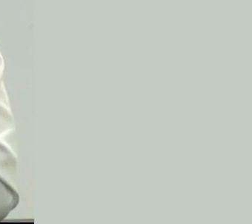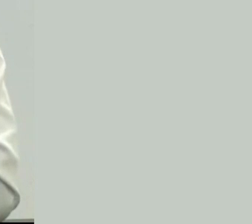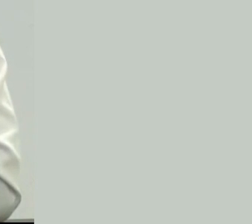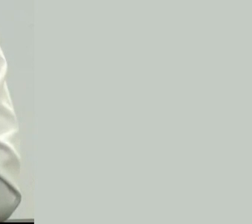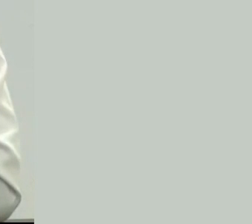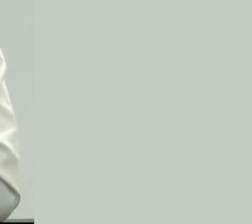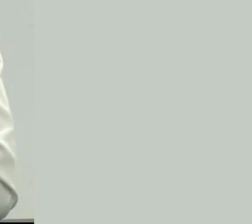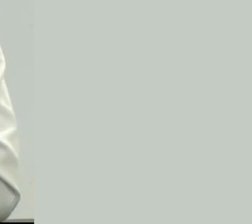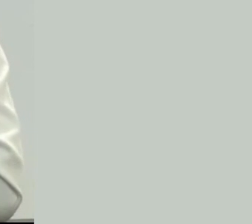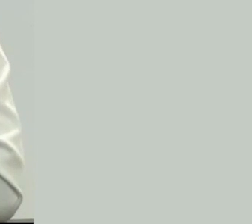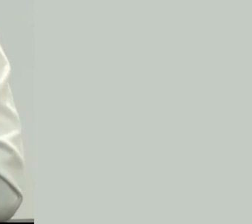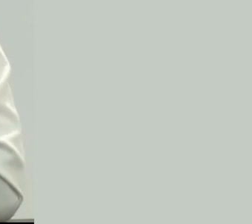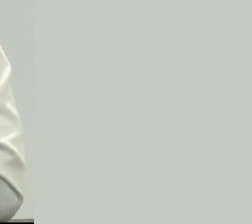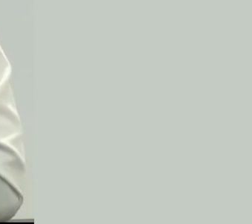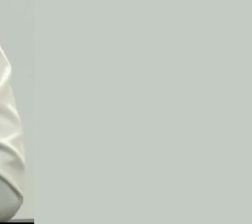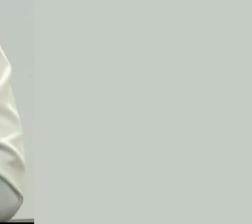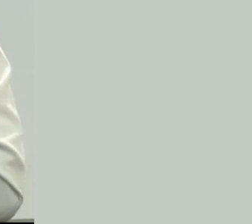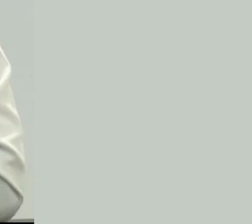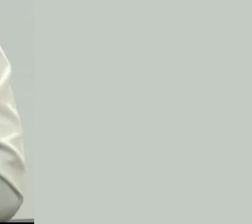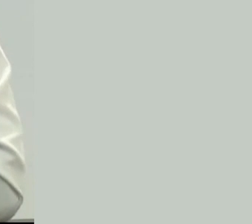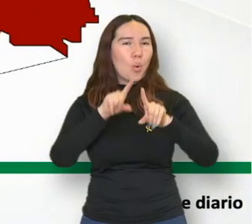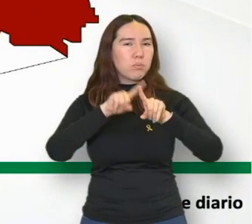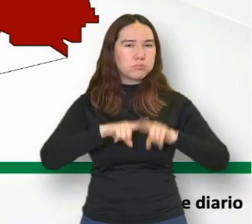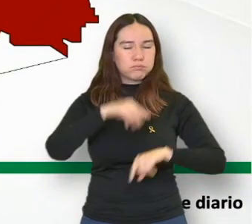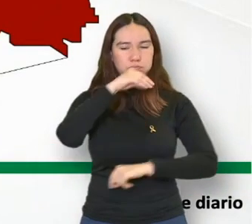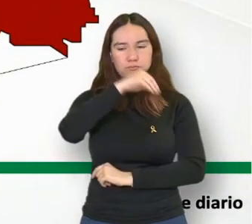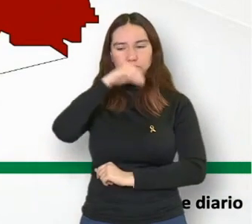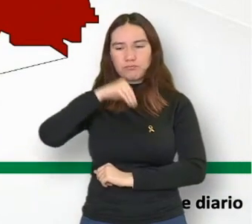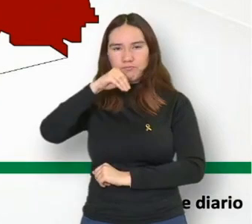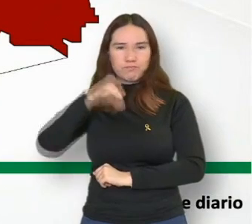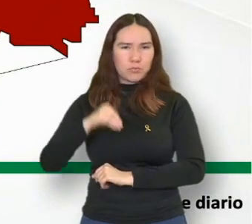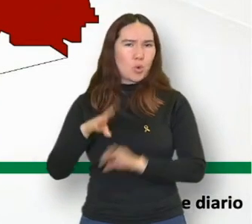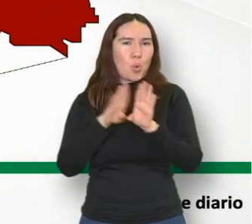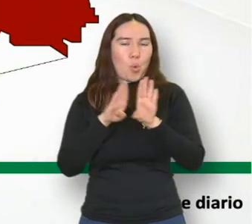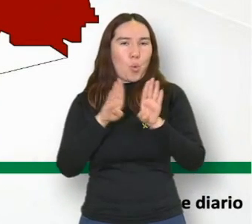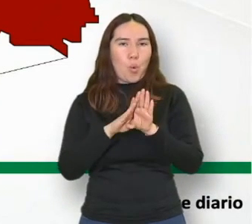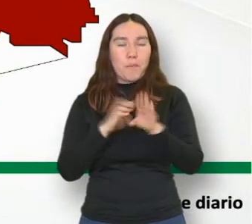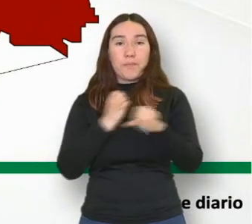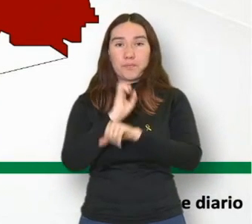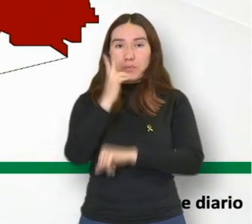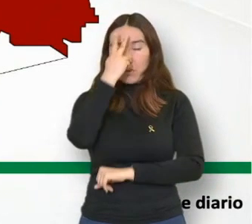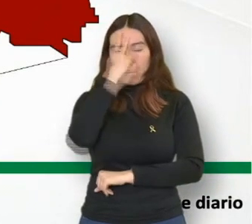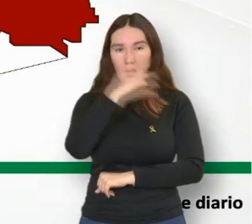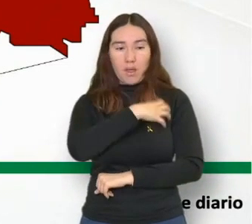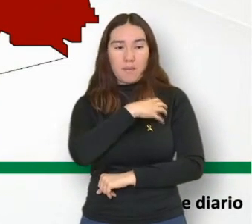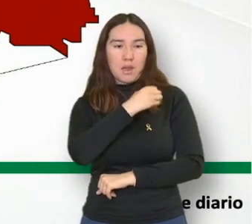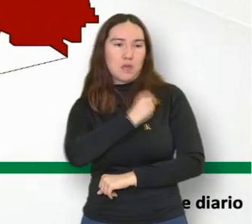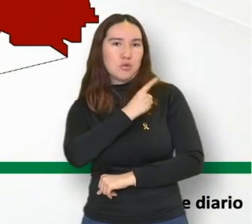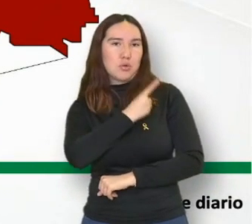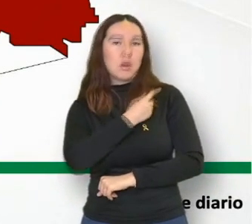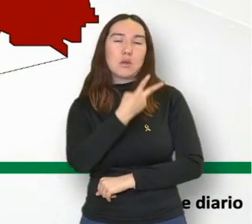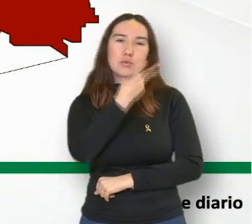de los servicios de salud fernando hernández maldonado quien la trona centro en san luís potosí soledad estamos teniendo un incremento